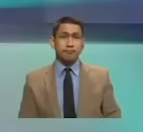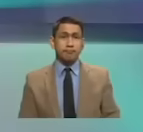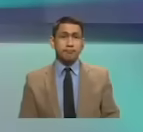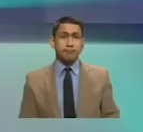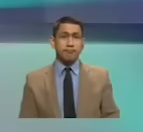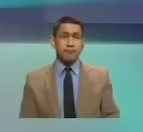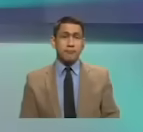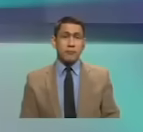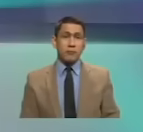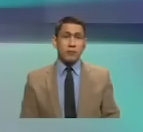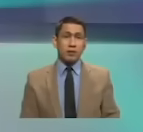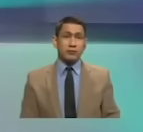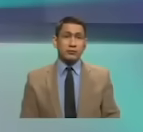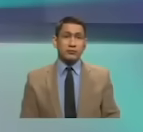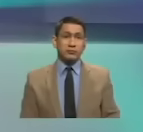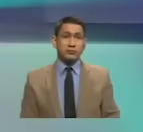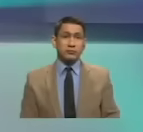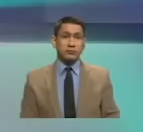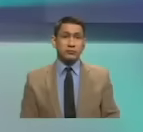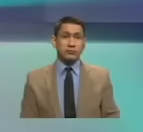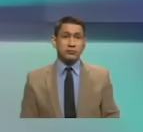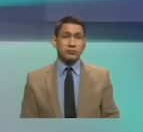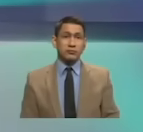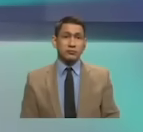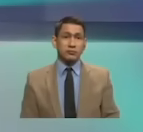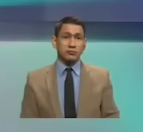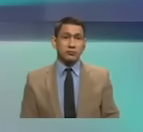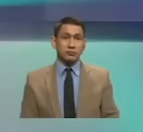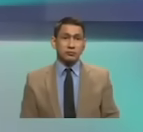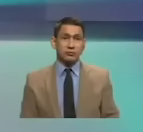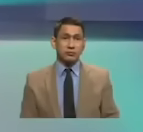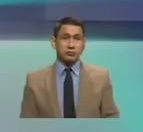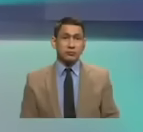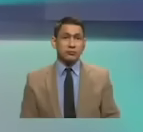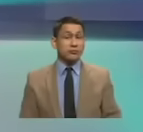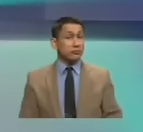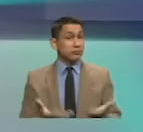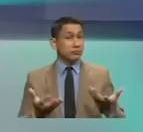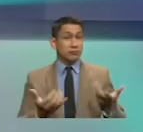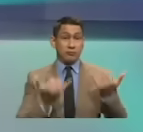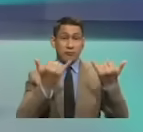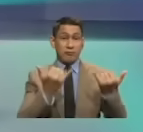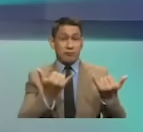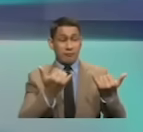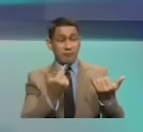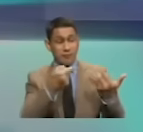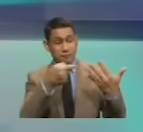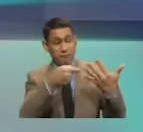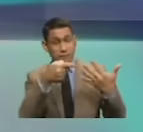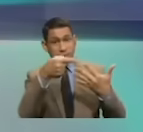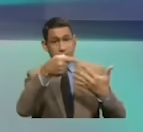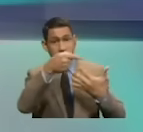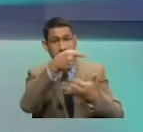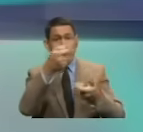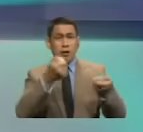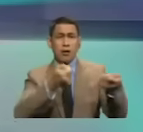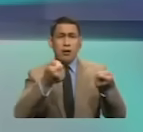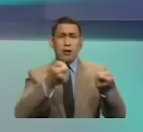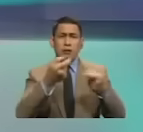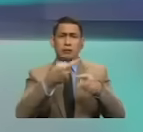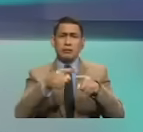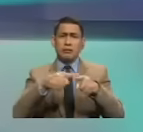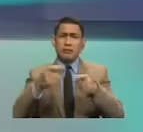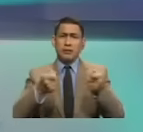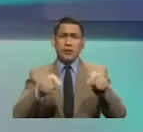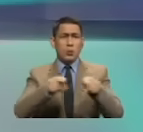Bueno, a los dueños de esos carros, vaya a ver lo que queda del vehículo realmente, porque nos decía un mecánico que